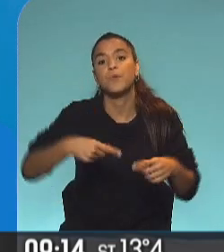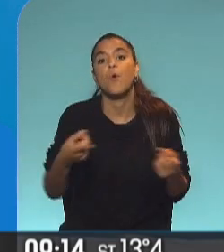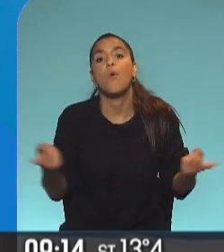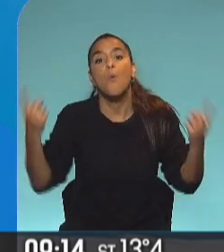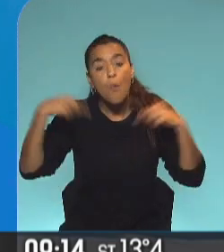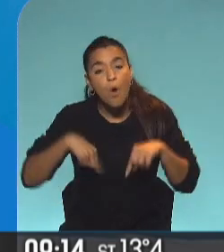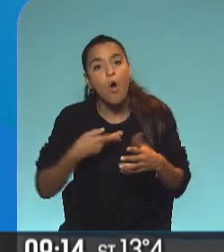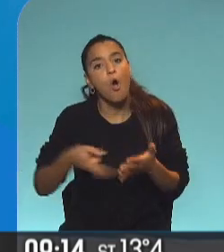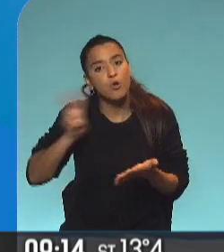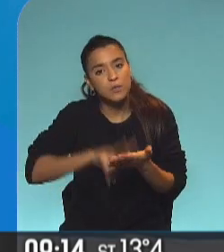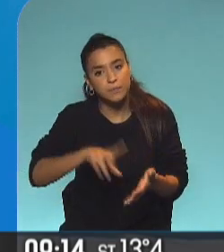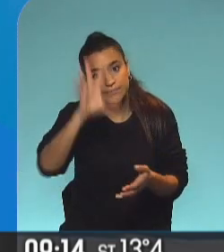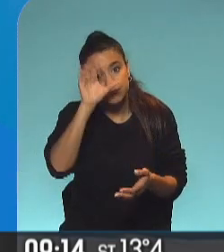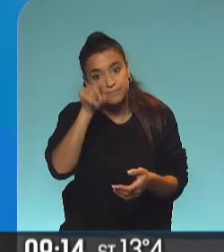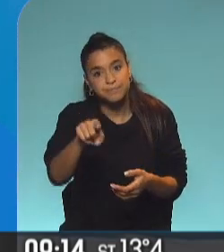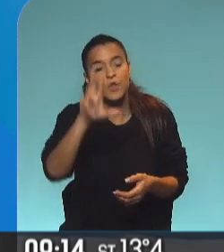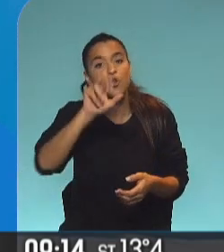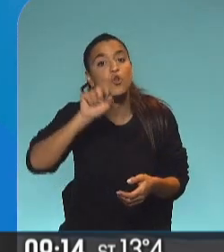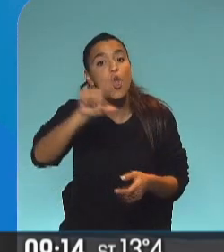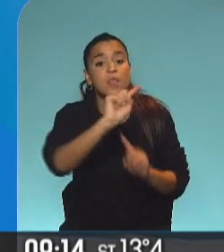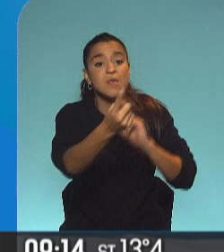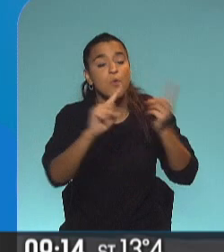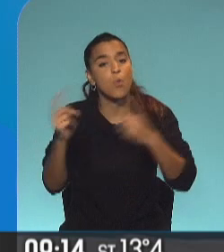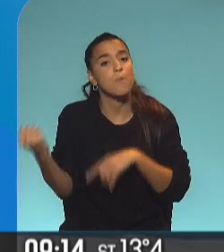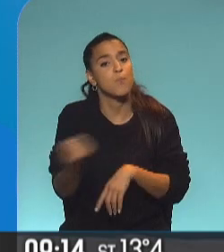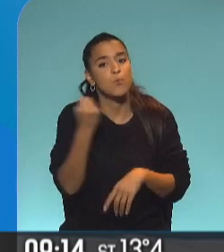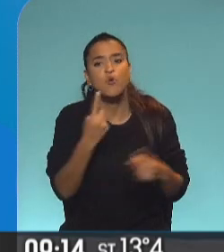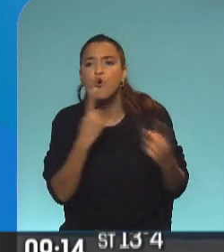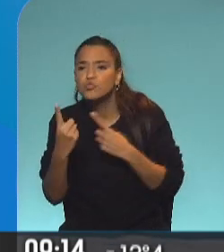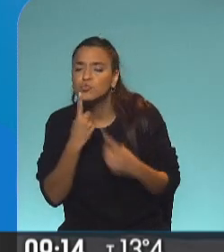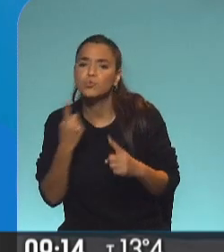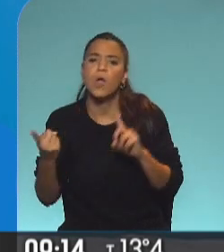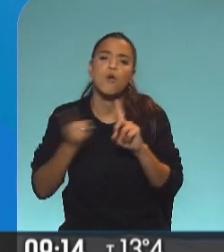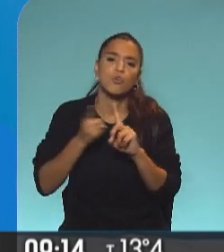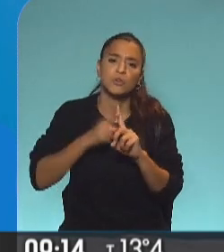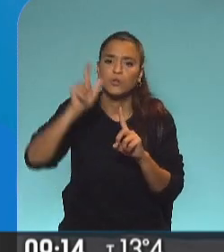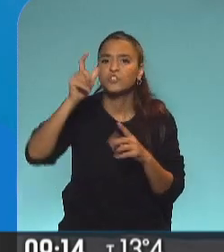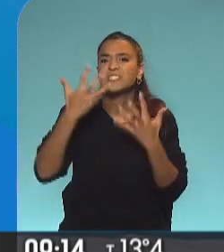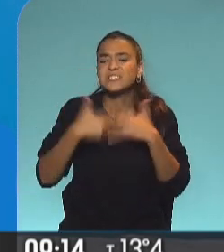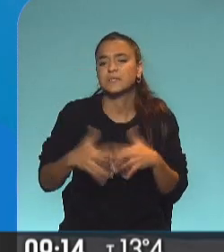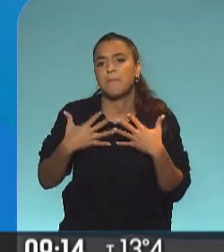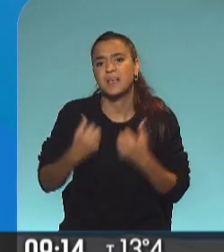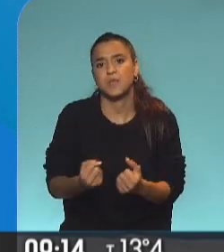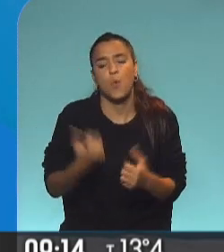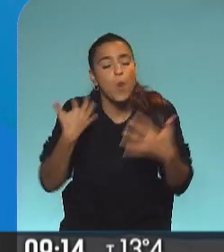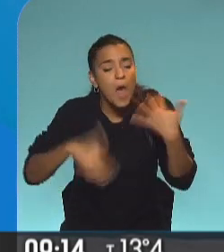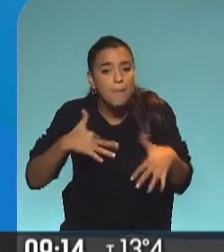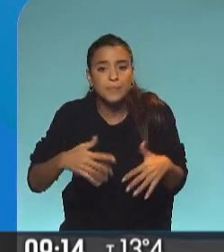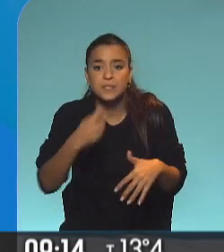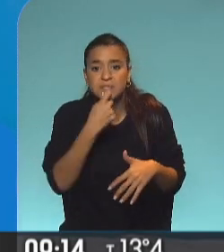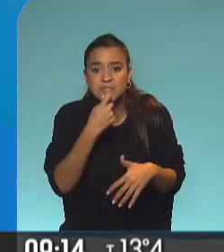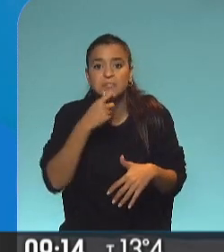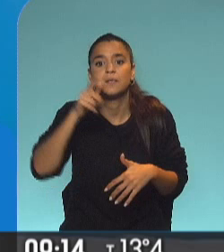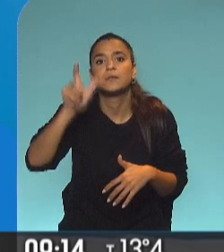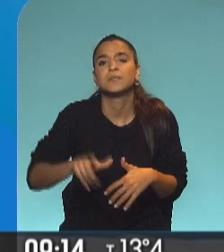volver a recordar, volver al llamamiento del rol individual, de la consulta, el contacto con el sistema de salud en forma inmediata en caso